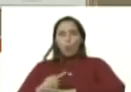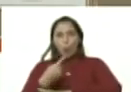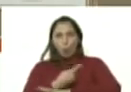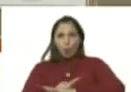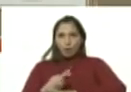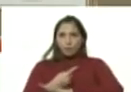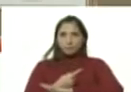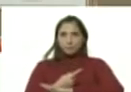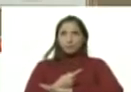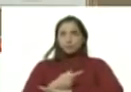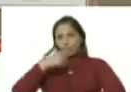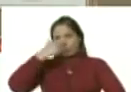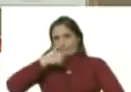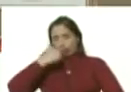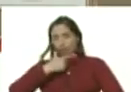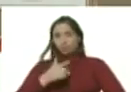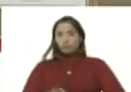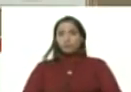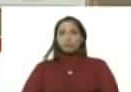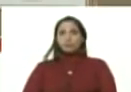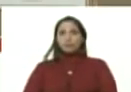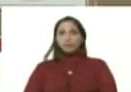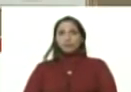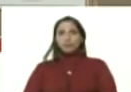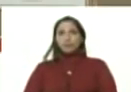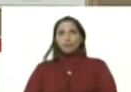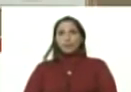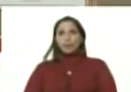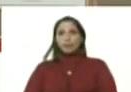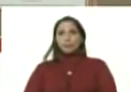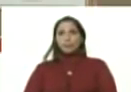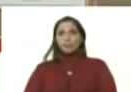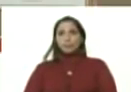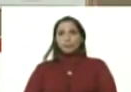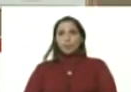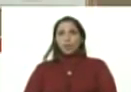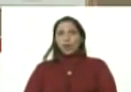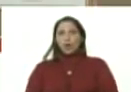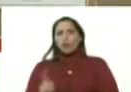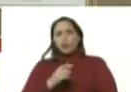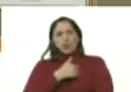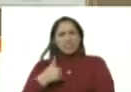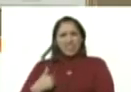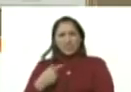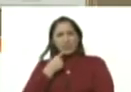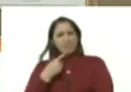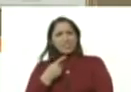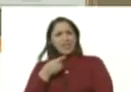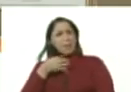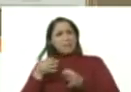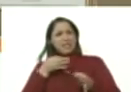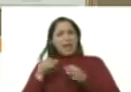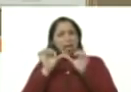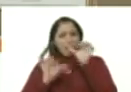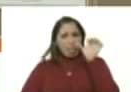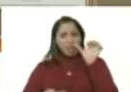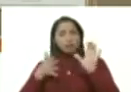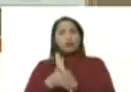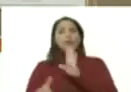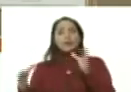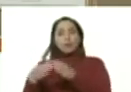mucha sinceridad. No es propicio dar detalles de la reunión, pero sí decirles